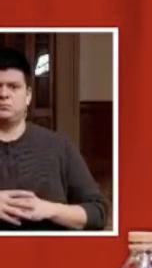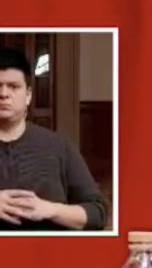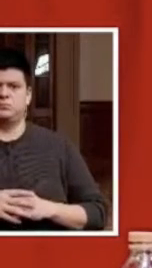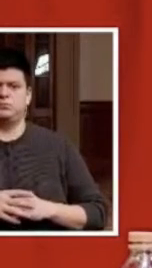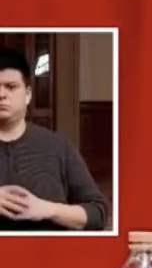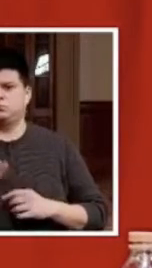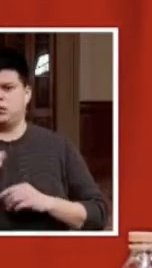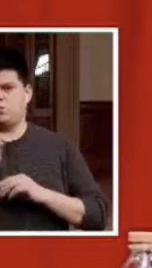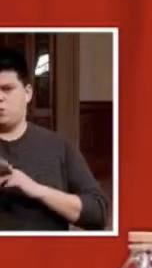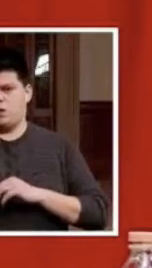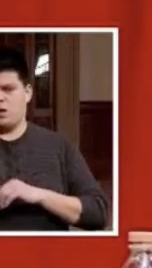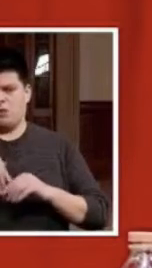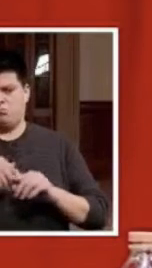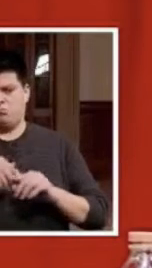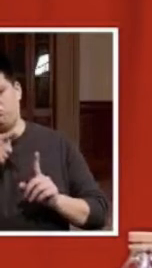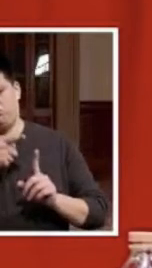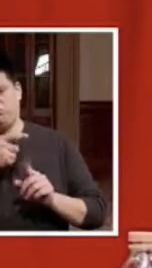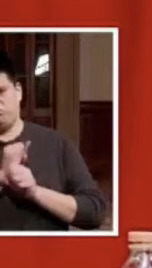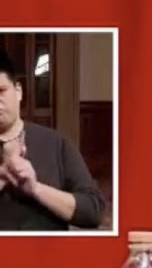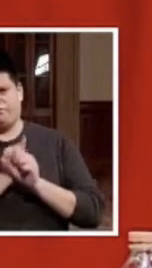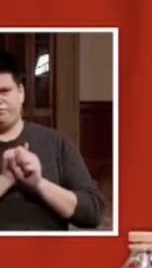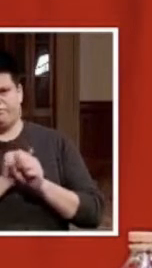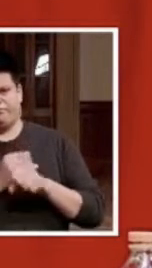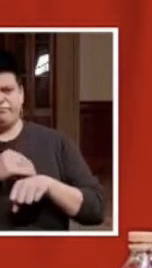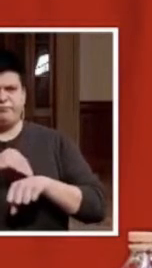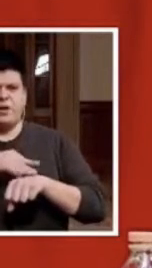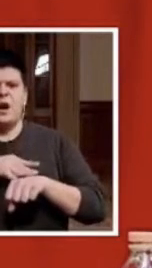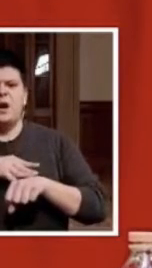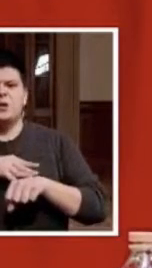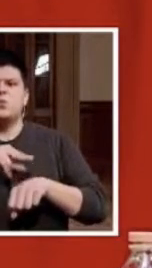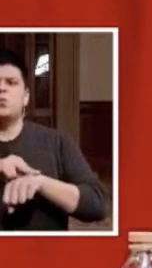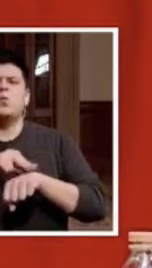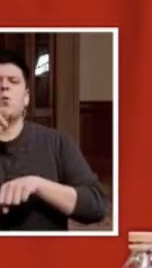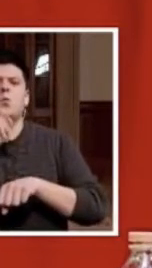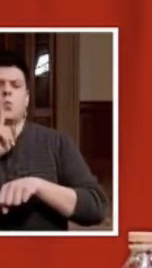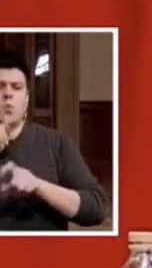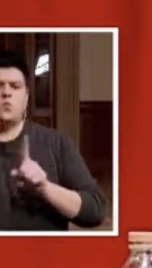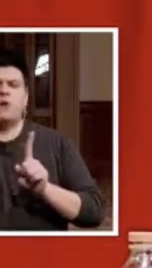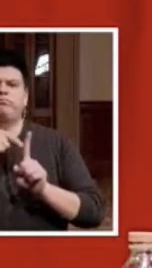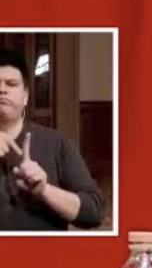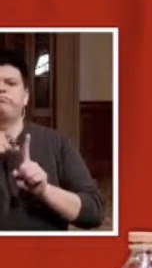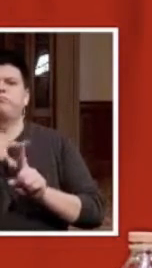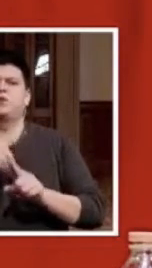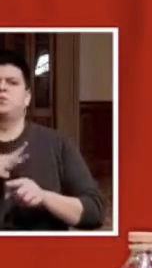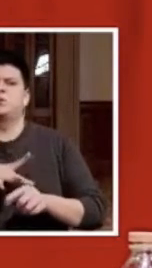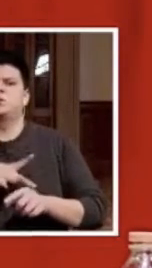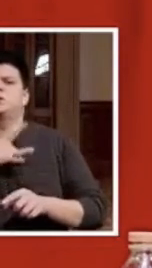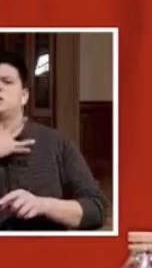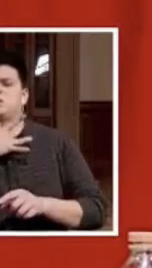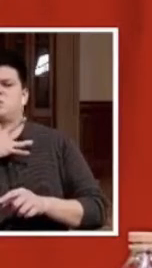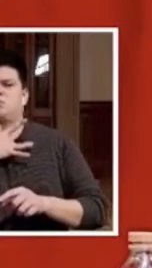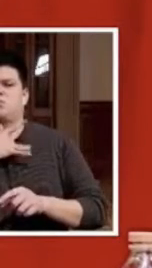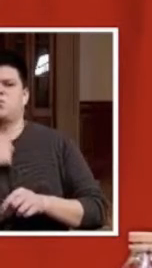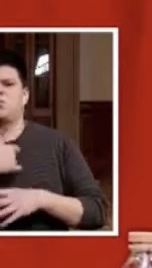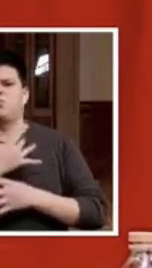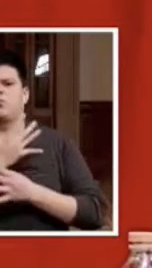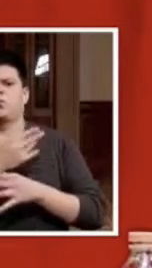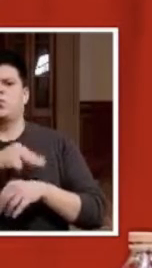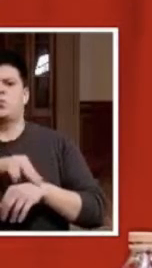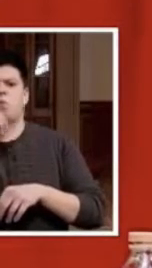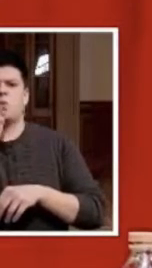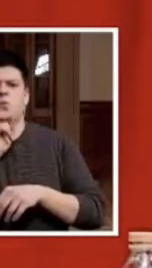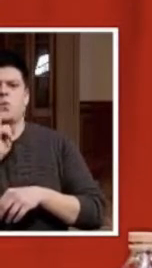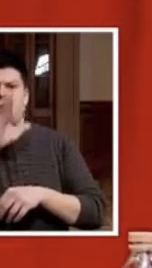Era el antecedente que tenía la doctora. Y como lo mencioné ahorita, la doctora de